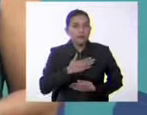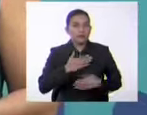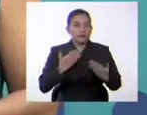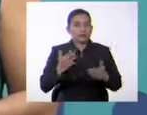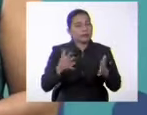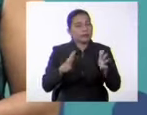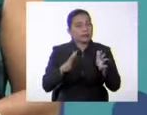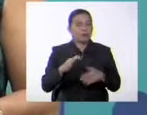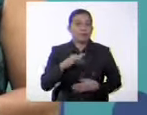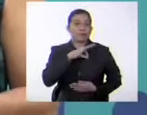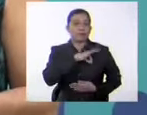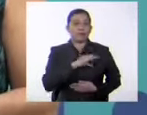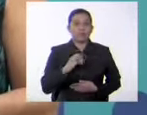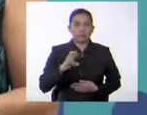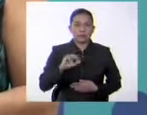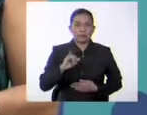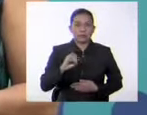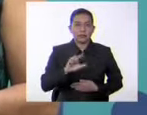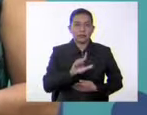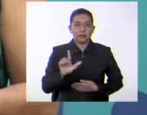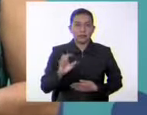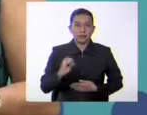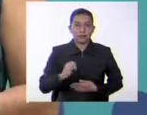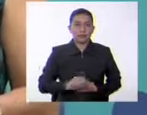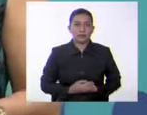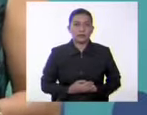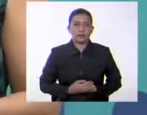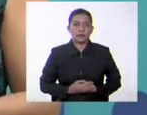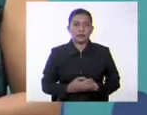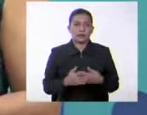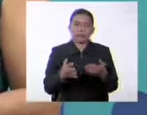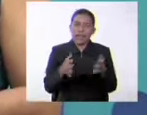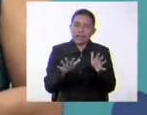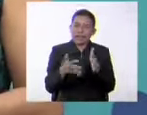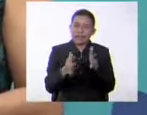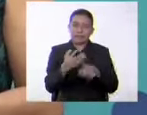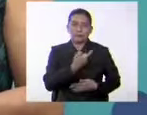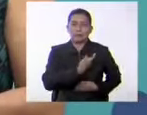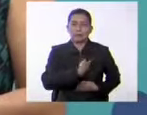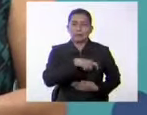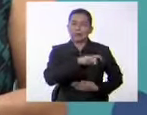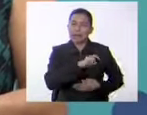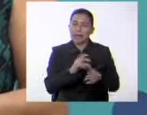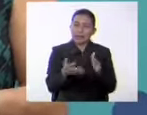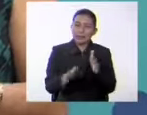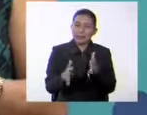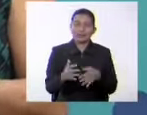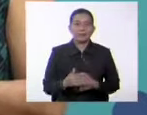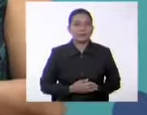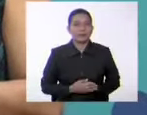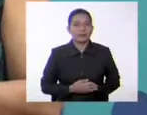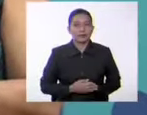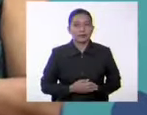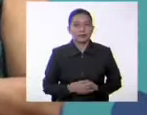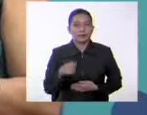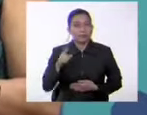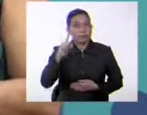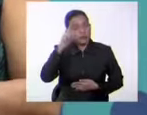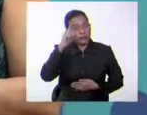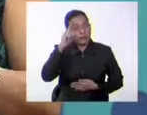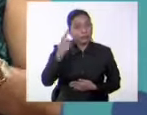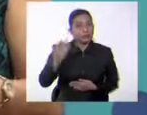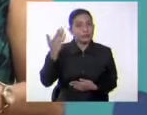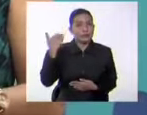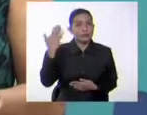criollo, ¿verdad? De un criollo o casi español, ¿verdad? Y dentro de esas ideas ilustradas